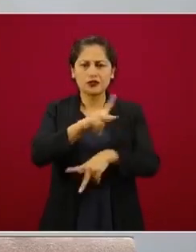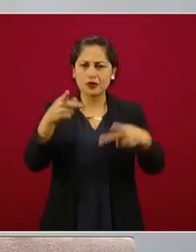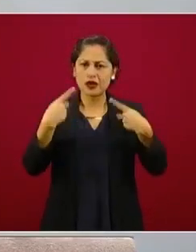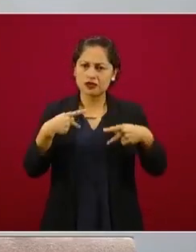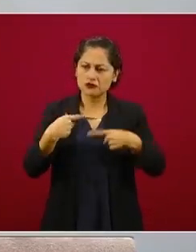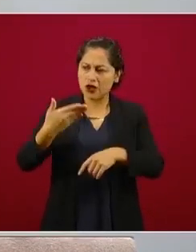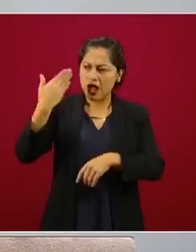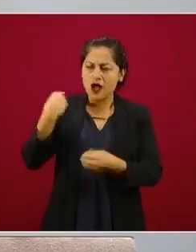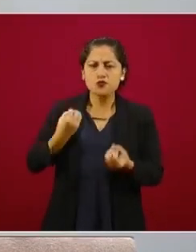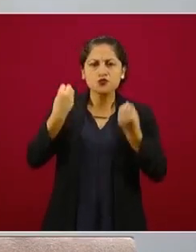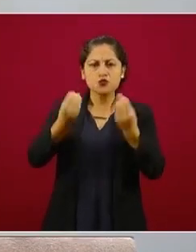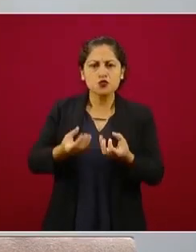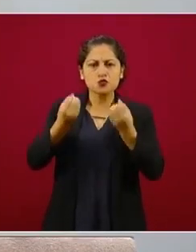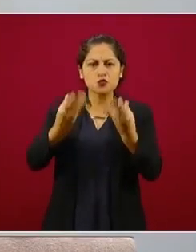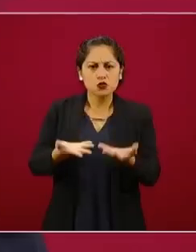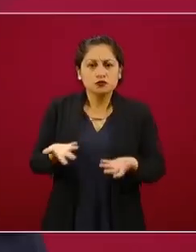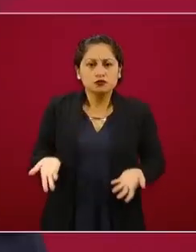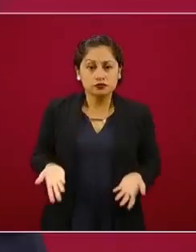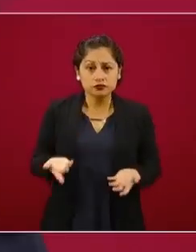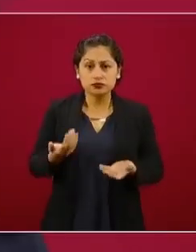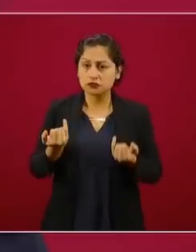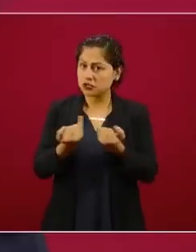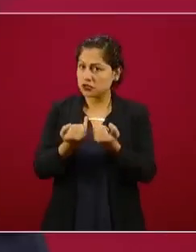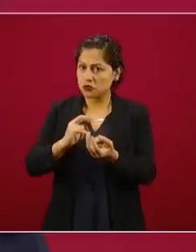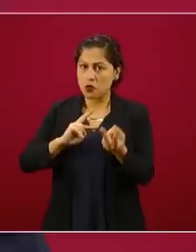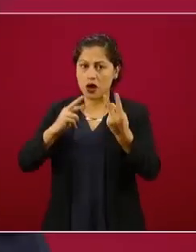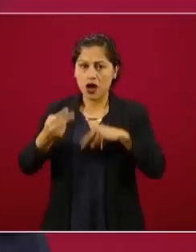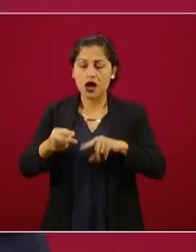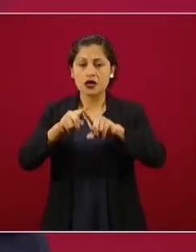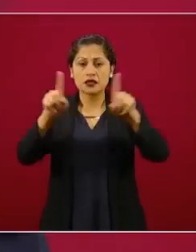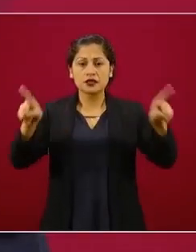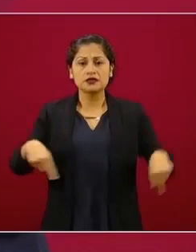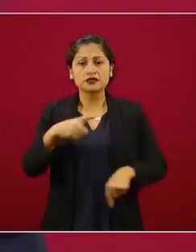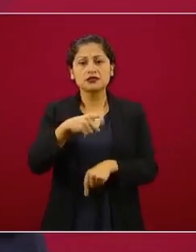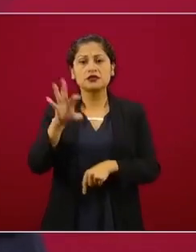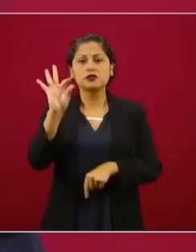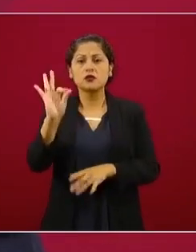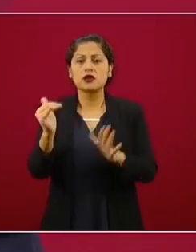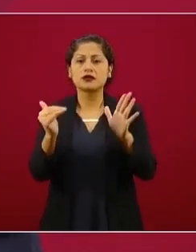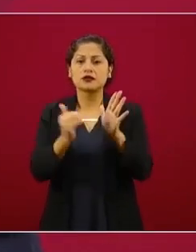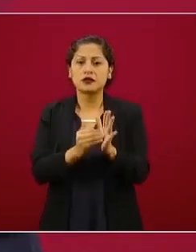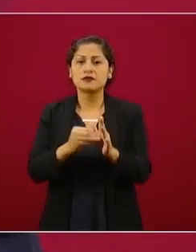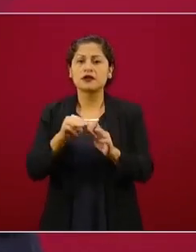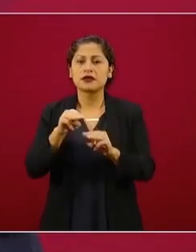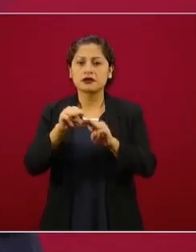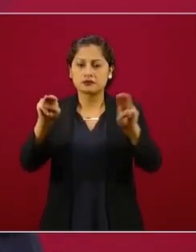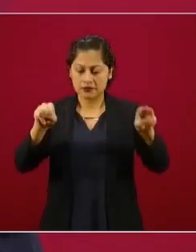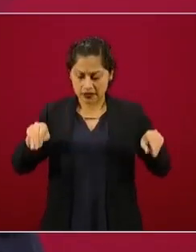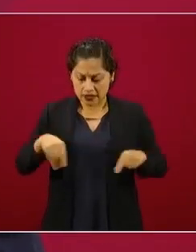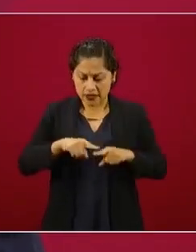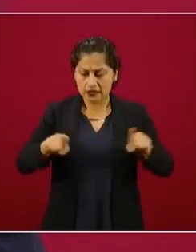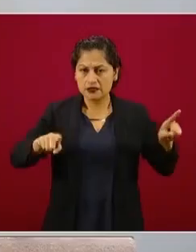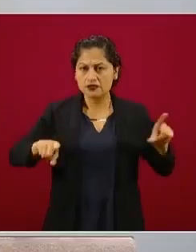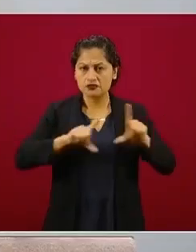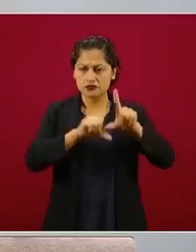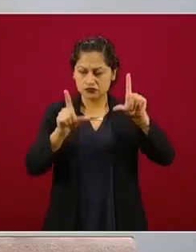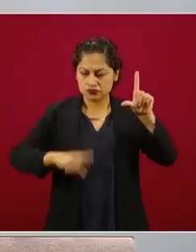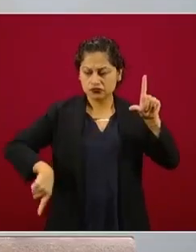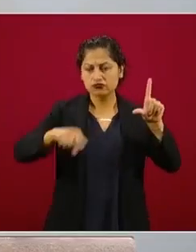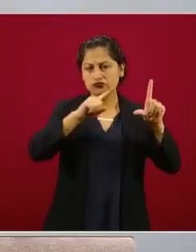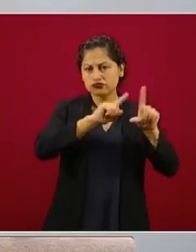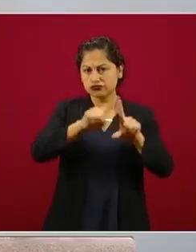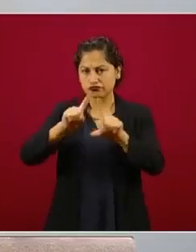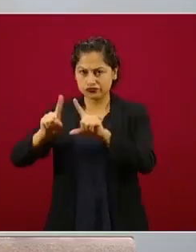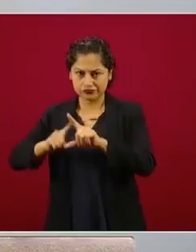Son 140,000 metros cuadrados los que estamos ofreciendo en todo el país, en 21 estados de la República. El número de